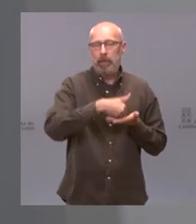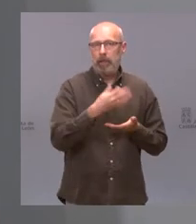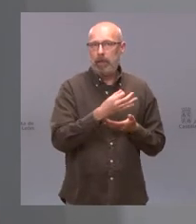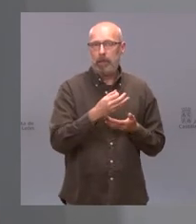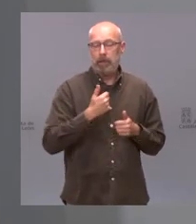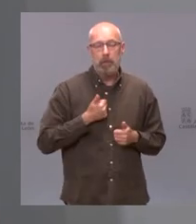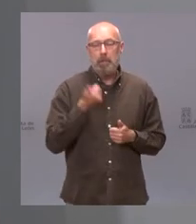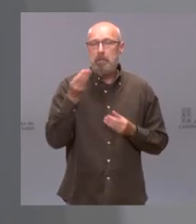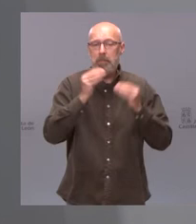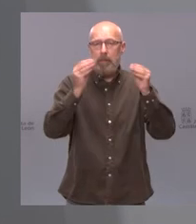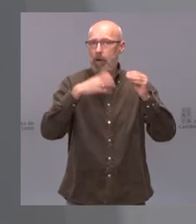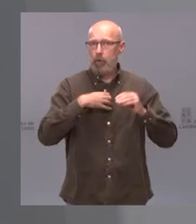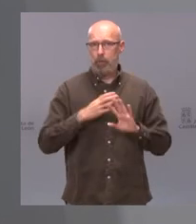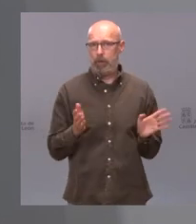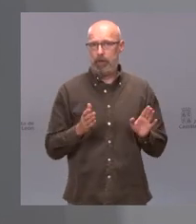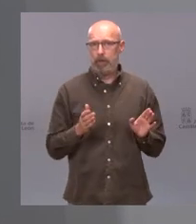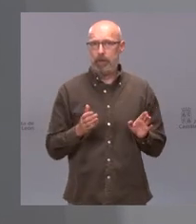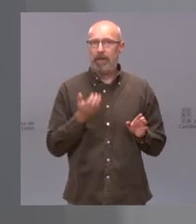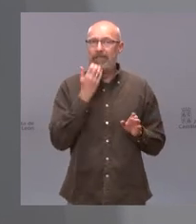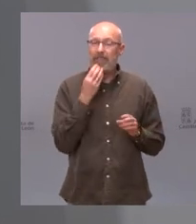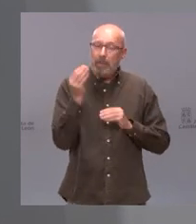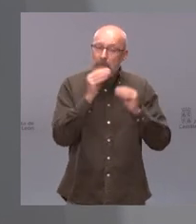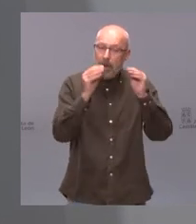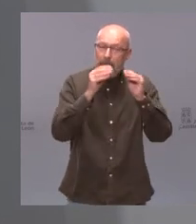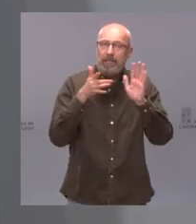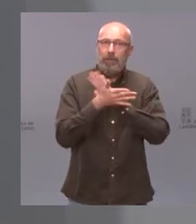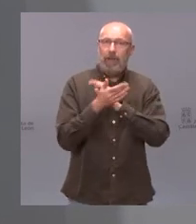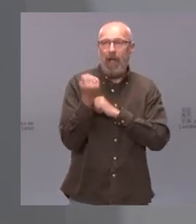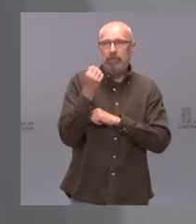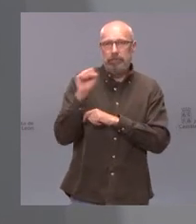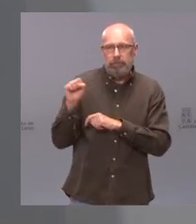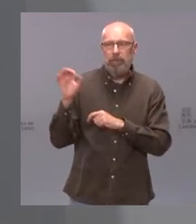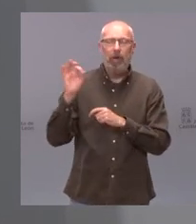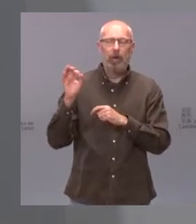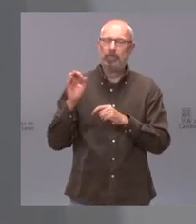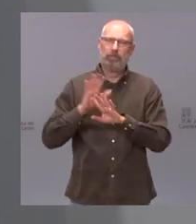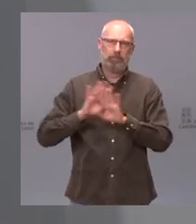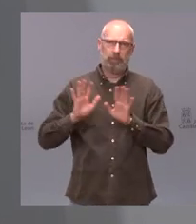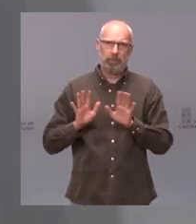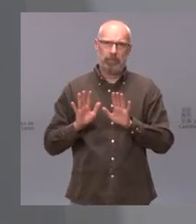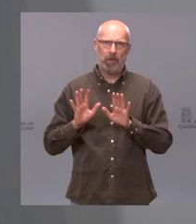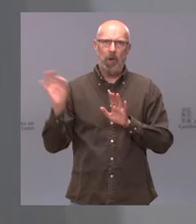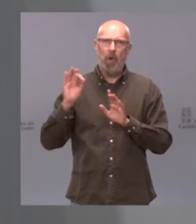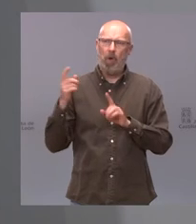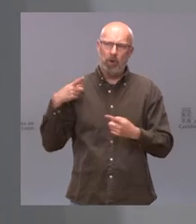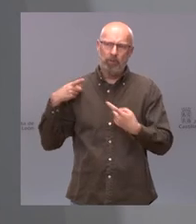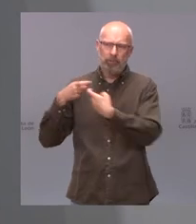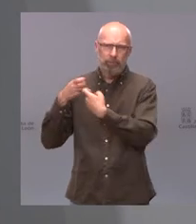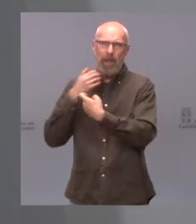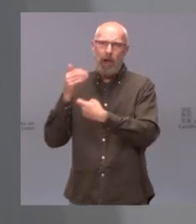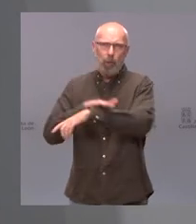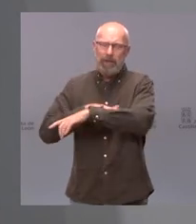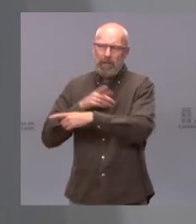entrar en desobediencia o en enfrentamiento con el Ministerio. Y no tenemos